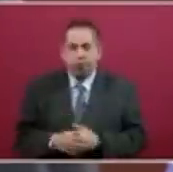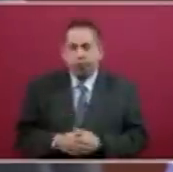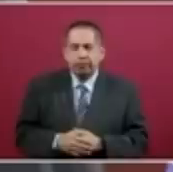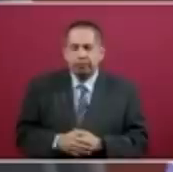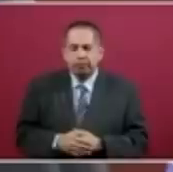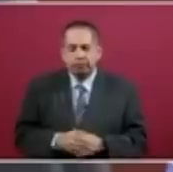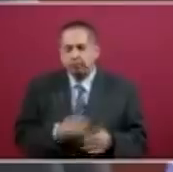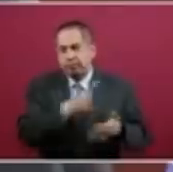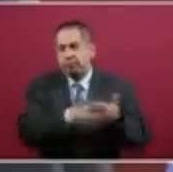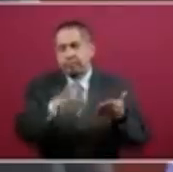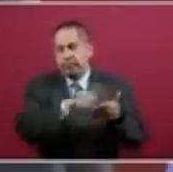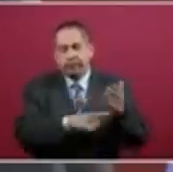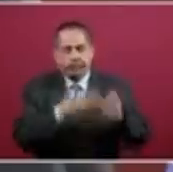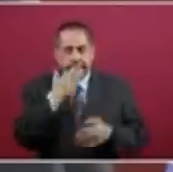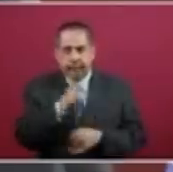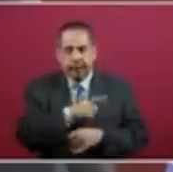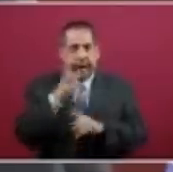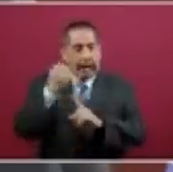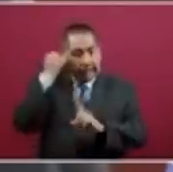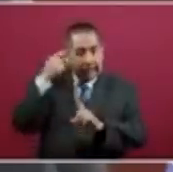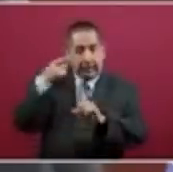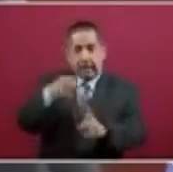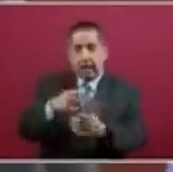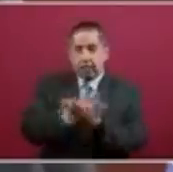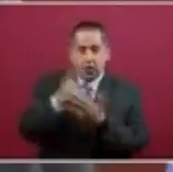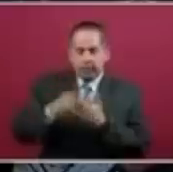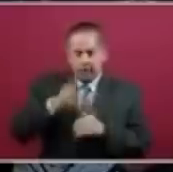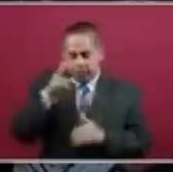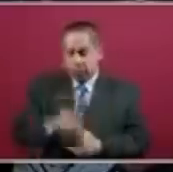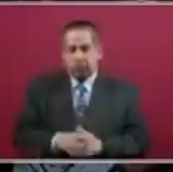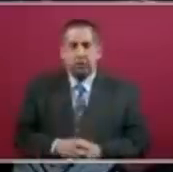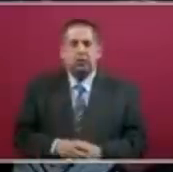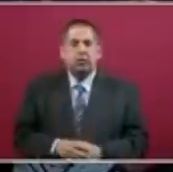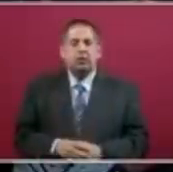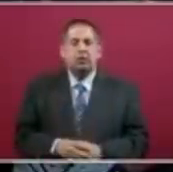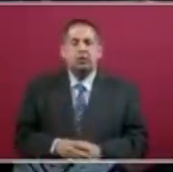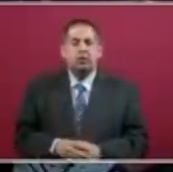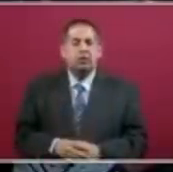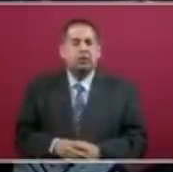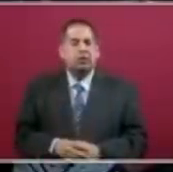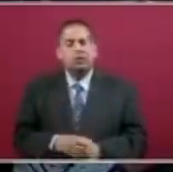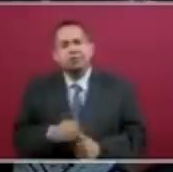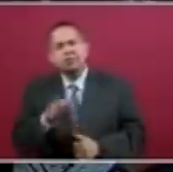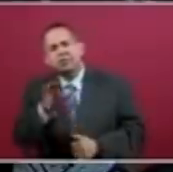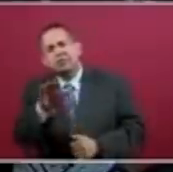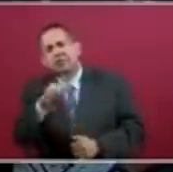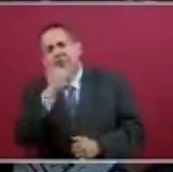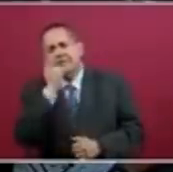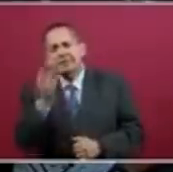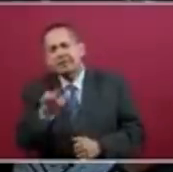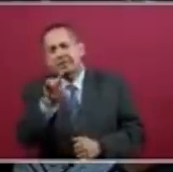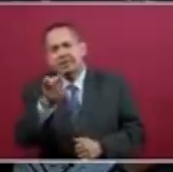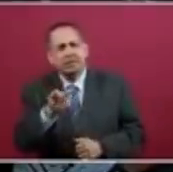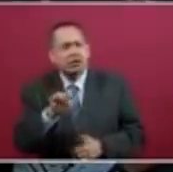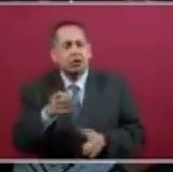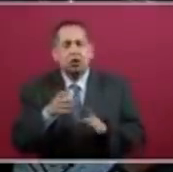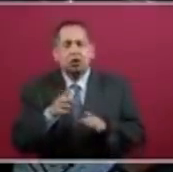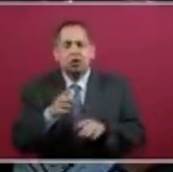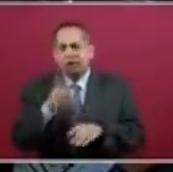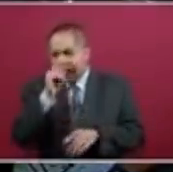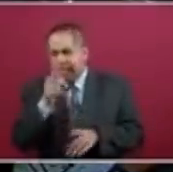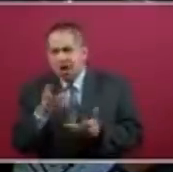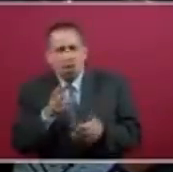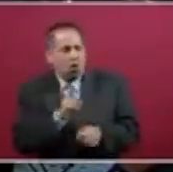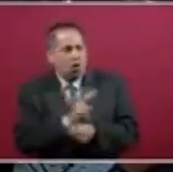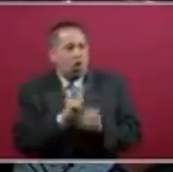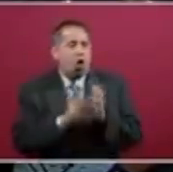descalificados completamente. No es esa la idea del programa. ¿Ha fallado? ¿Qué se va a hacer en cuanto a la vigilancia para que ya no se